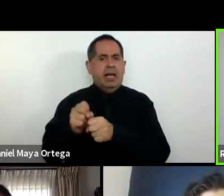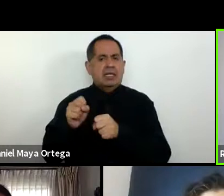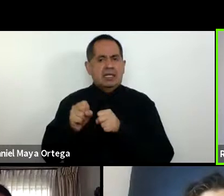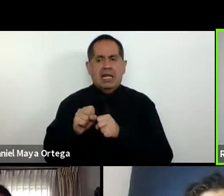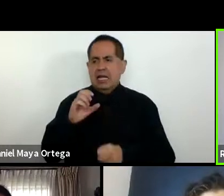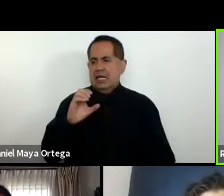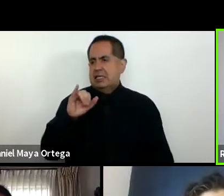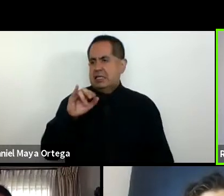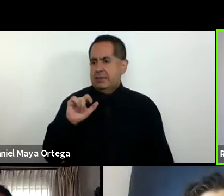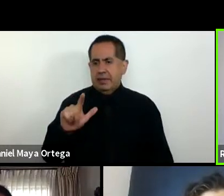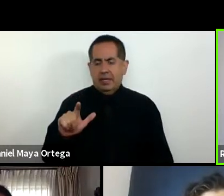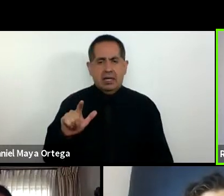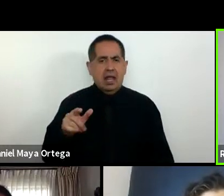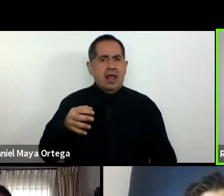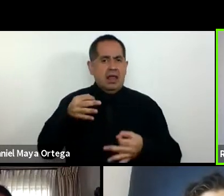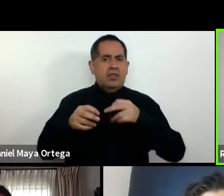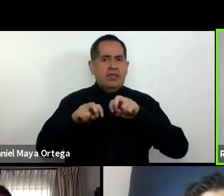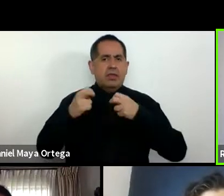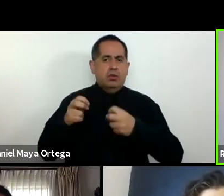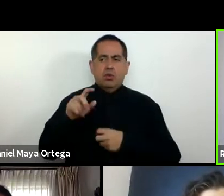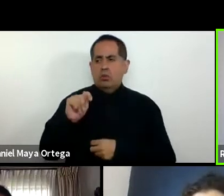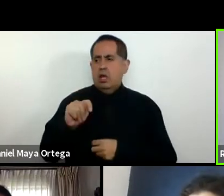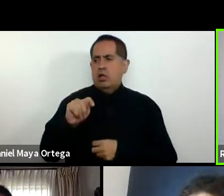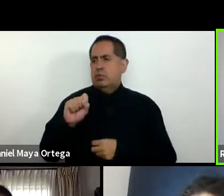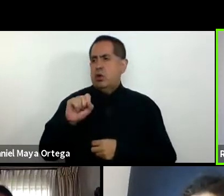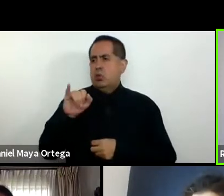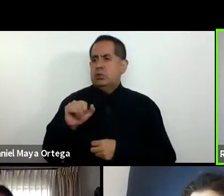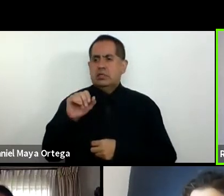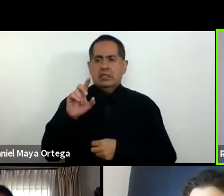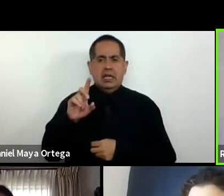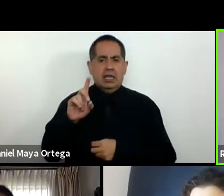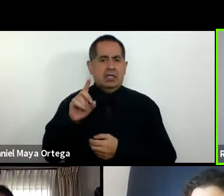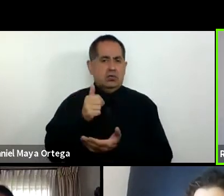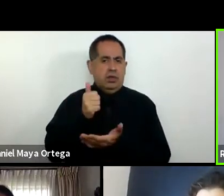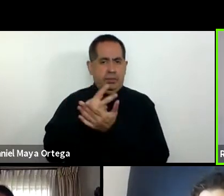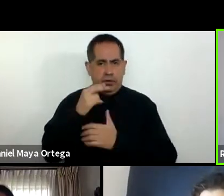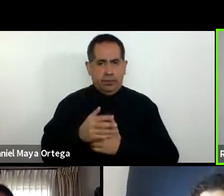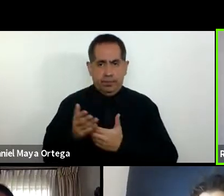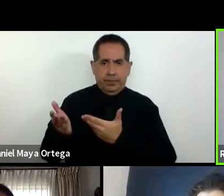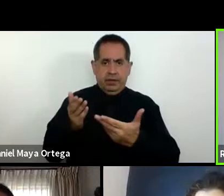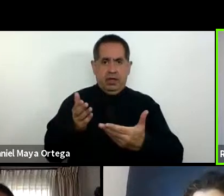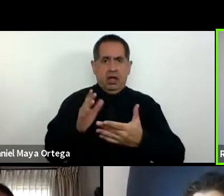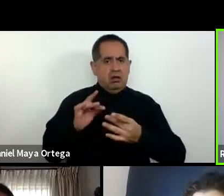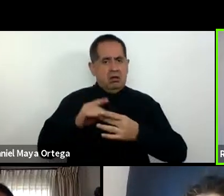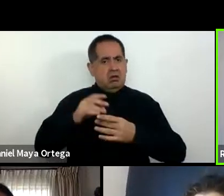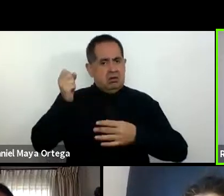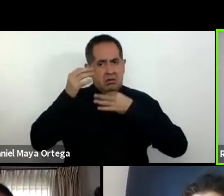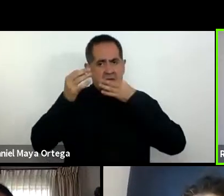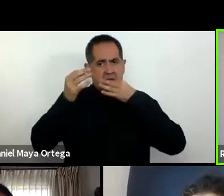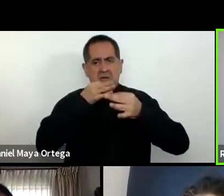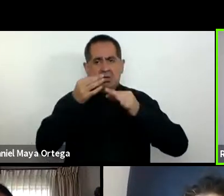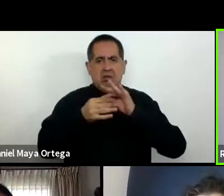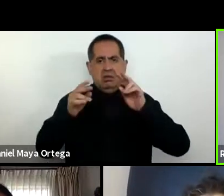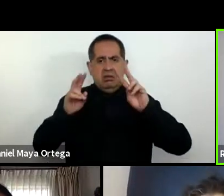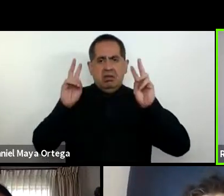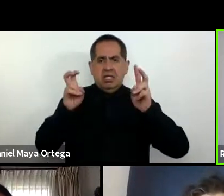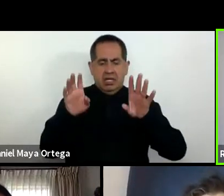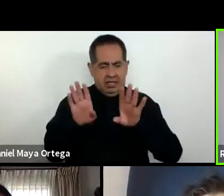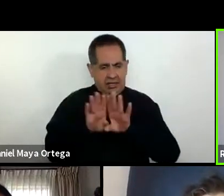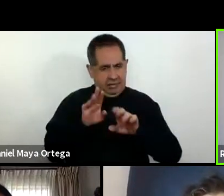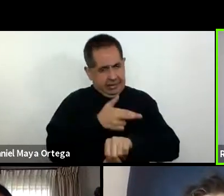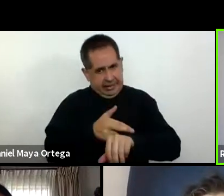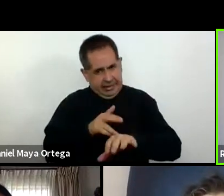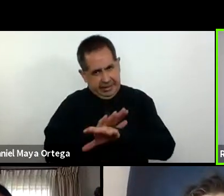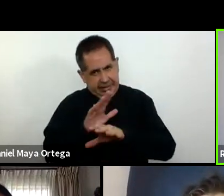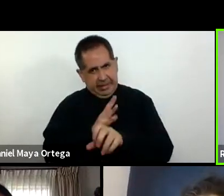Civil del Tribunal Superior de Justicia. Adelante, magistrado, él nos va a dar la ponencia, los ajustes del procedimiento en